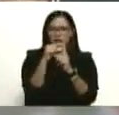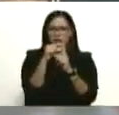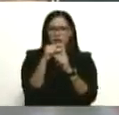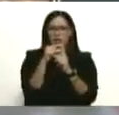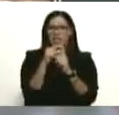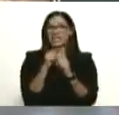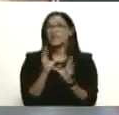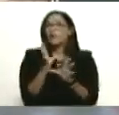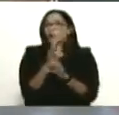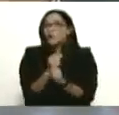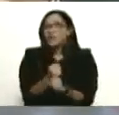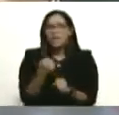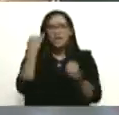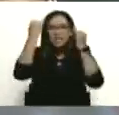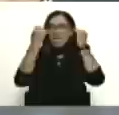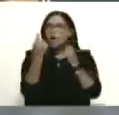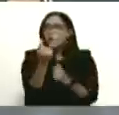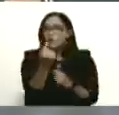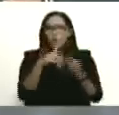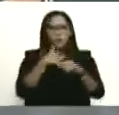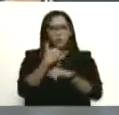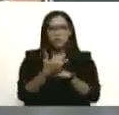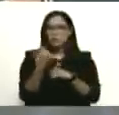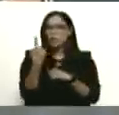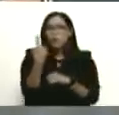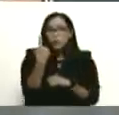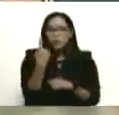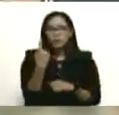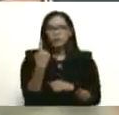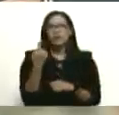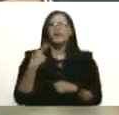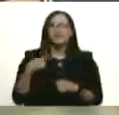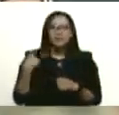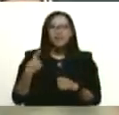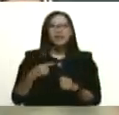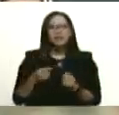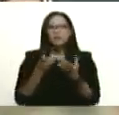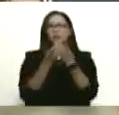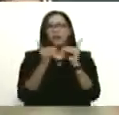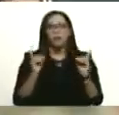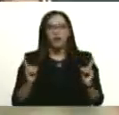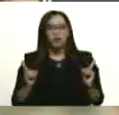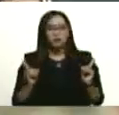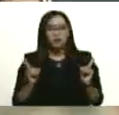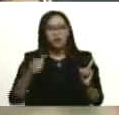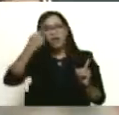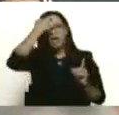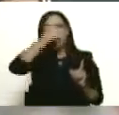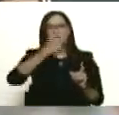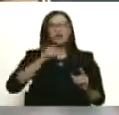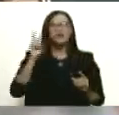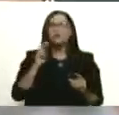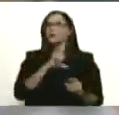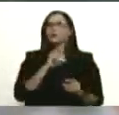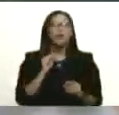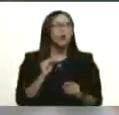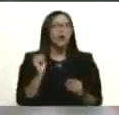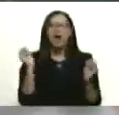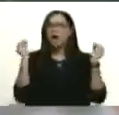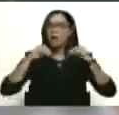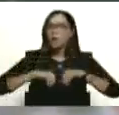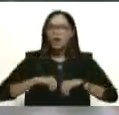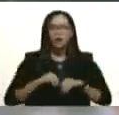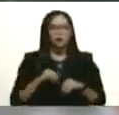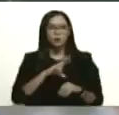alguna idea o algún proyecto, tiene que ser por la vía democrática. el pueblo venezolano no está dispuesto, ni el